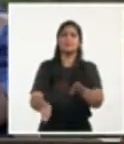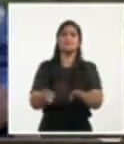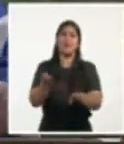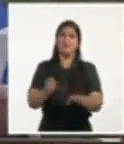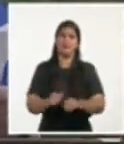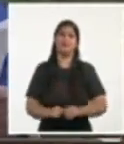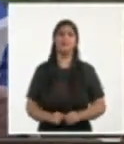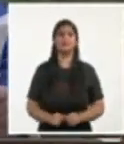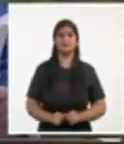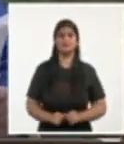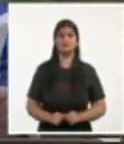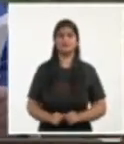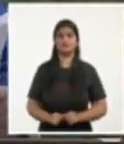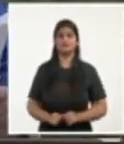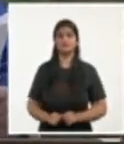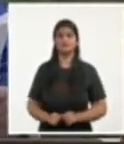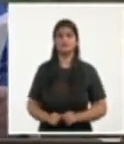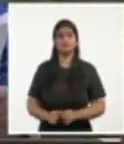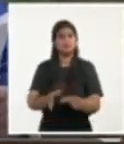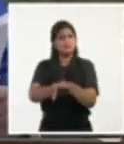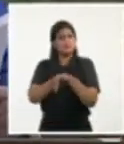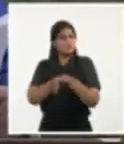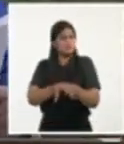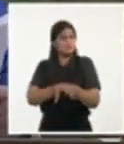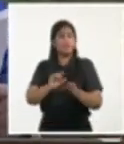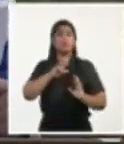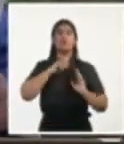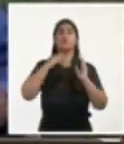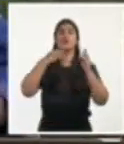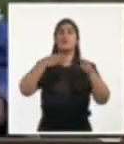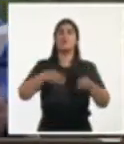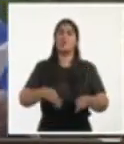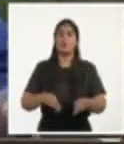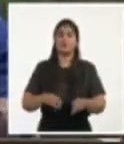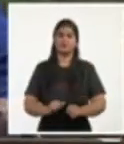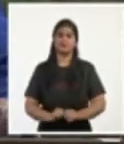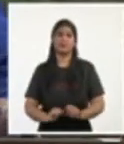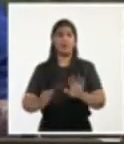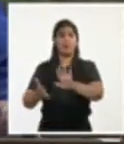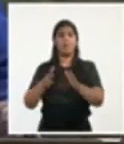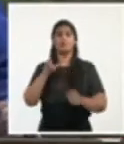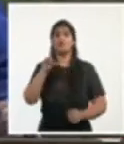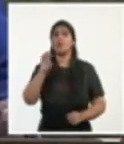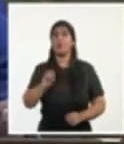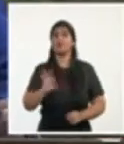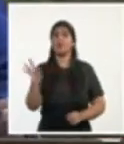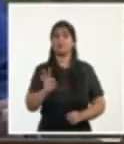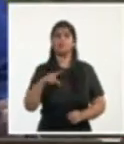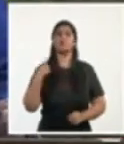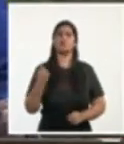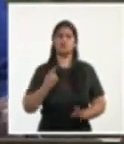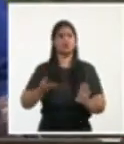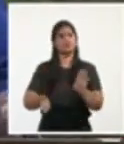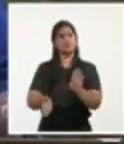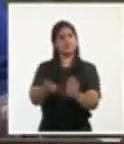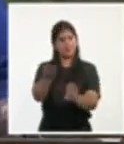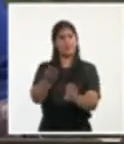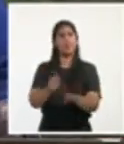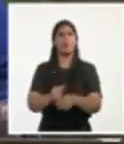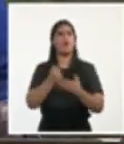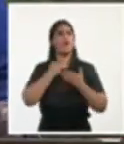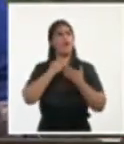Pero además nosotros de todos los casos salvamos cercanos al 90%. En ocasiones hemos estado salvando más